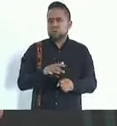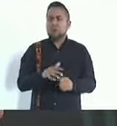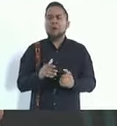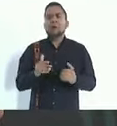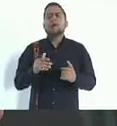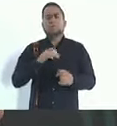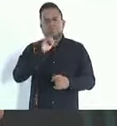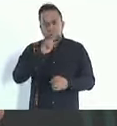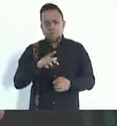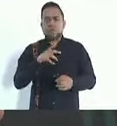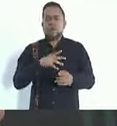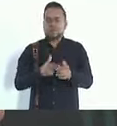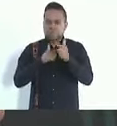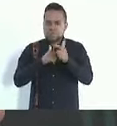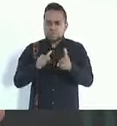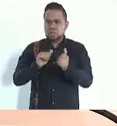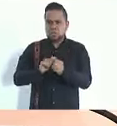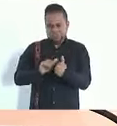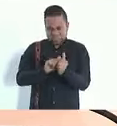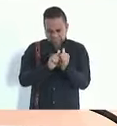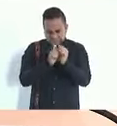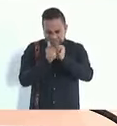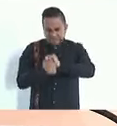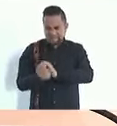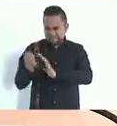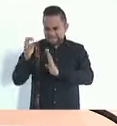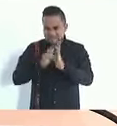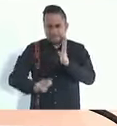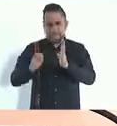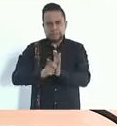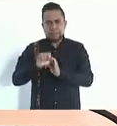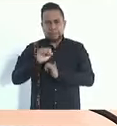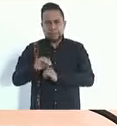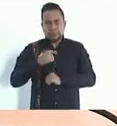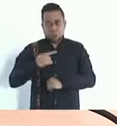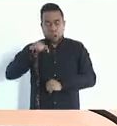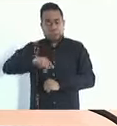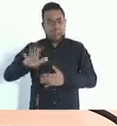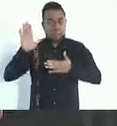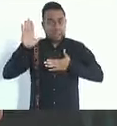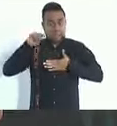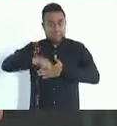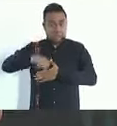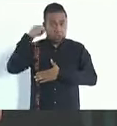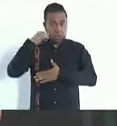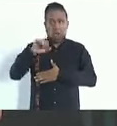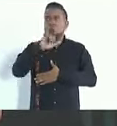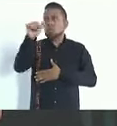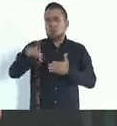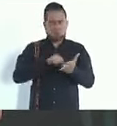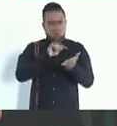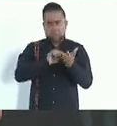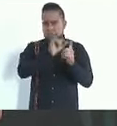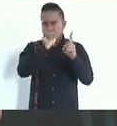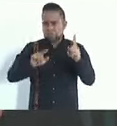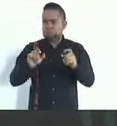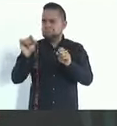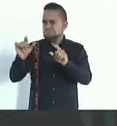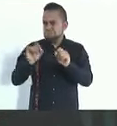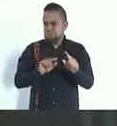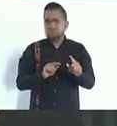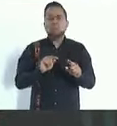a avanzar también con la transformación. Aquí me comprometí en Oaxaca y en otros lugares del país a